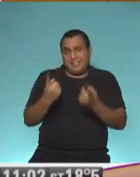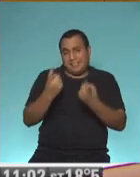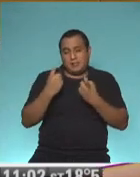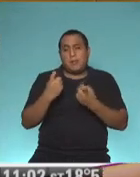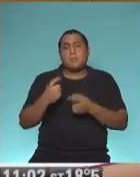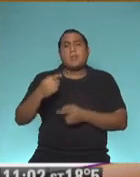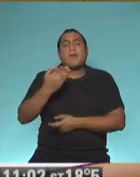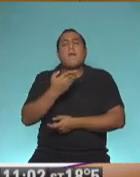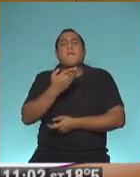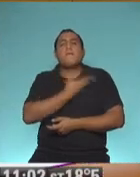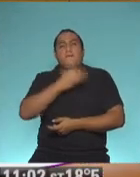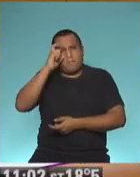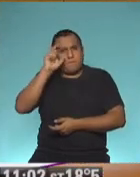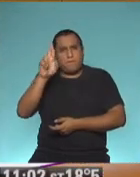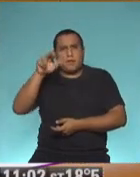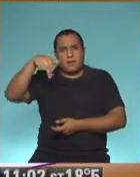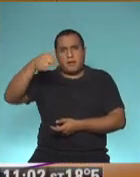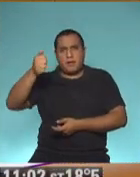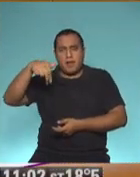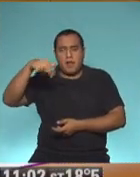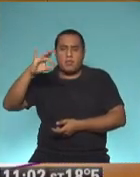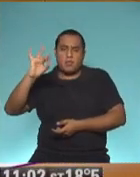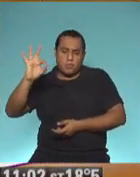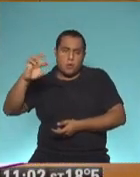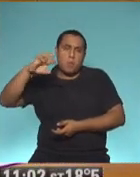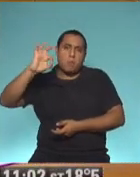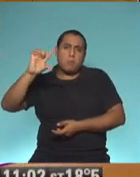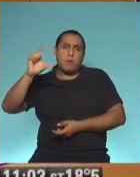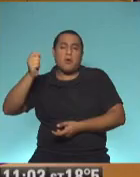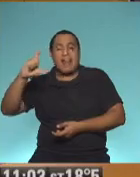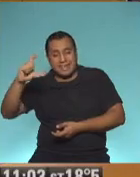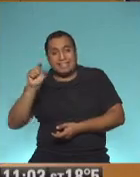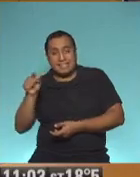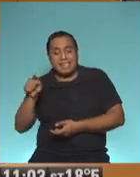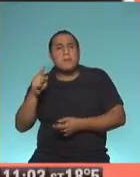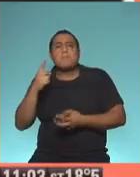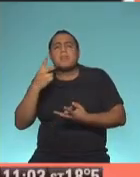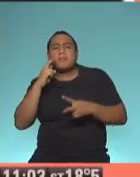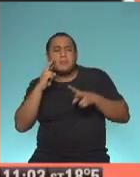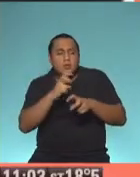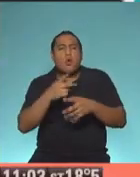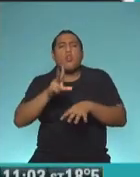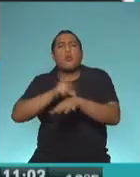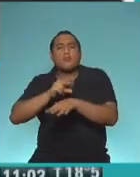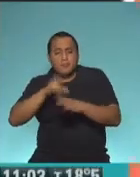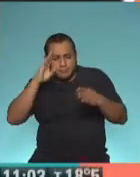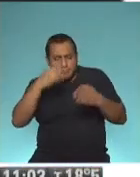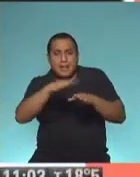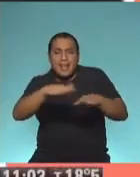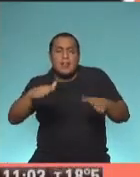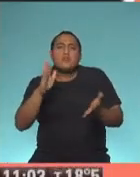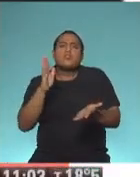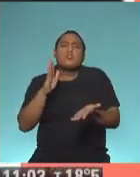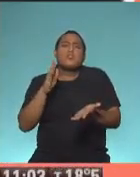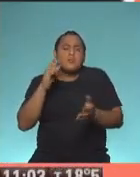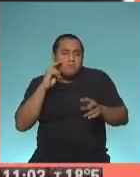De Fernando Pollack, que es médico pediatra, infectólogo, director científico de la Fundación Infant, investigador y asesor de la Organización Mundial de